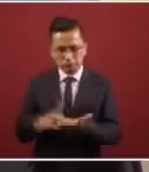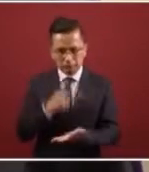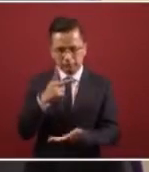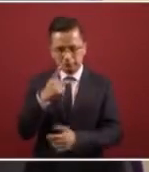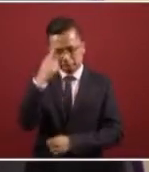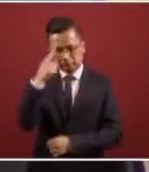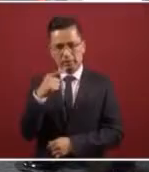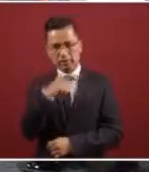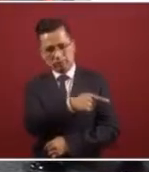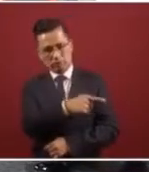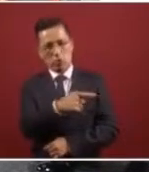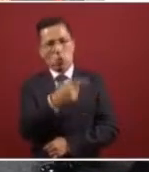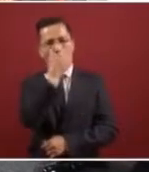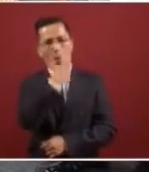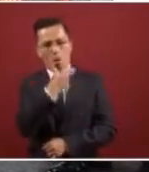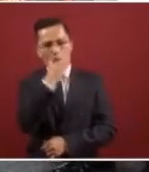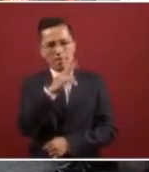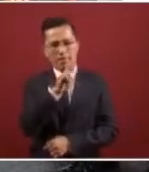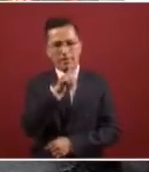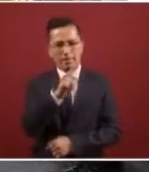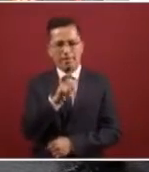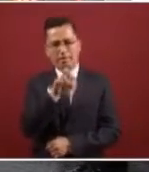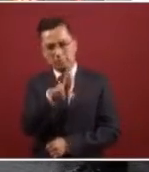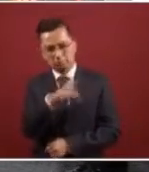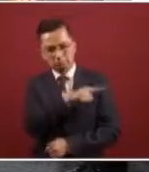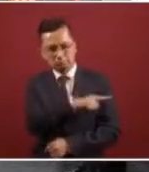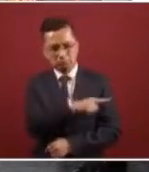el señor Bremer,